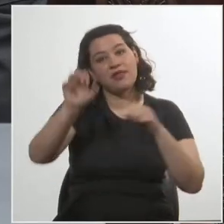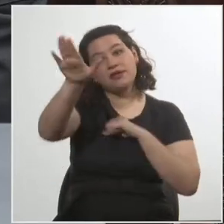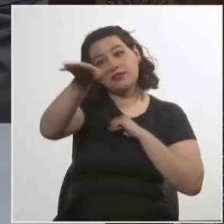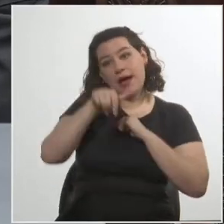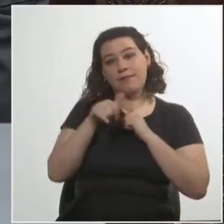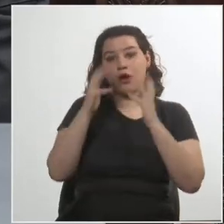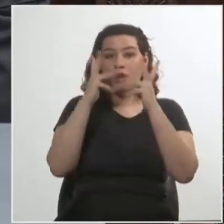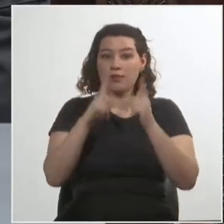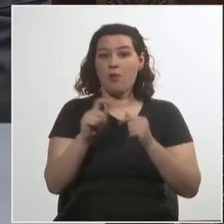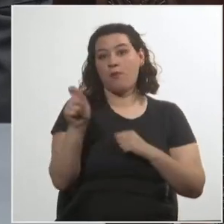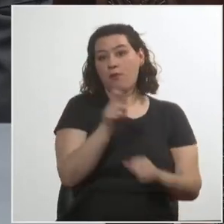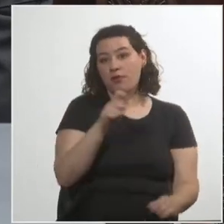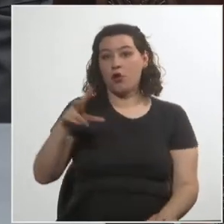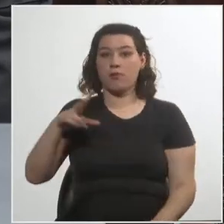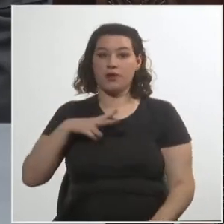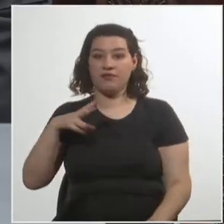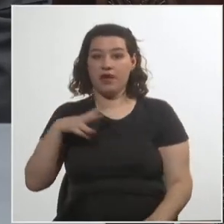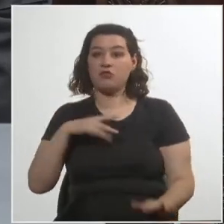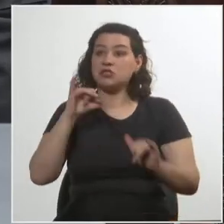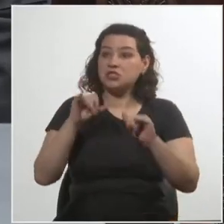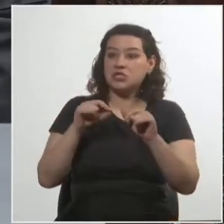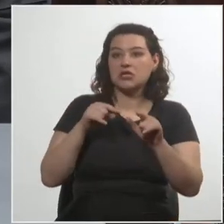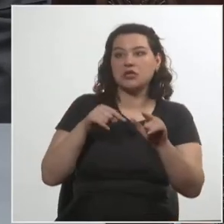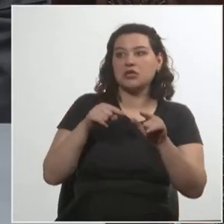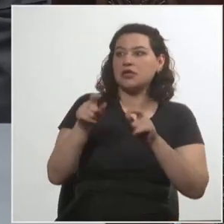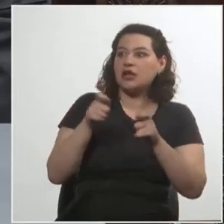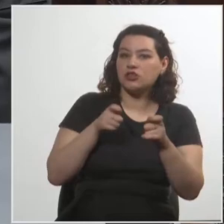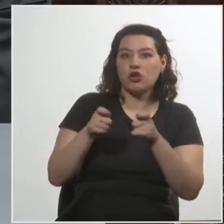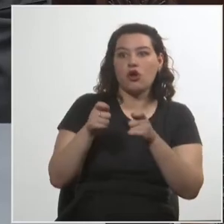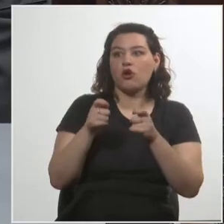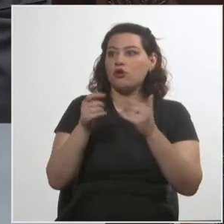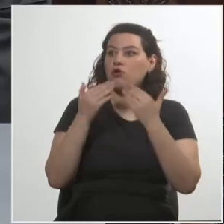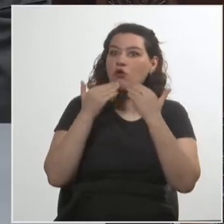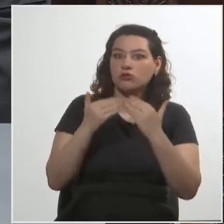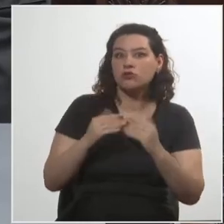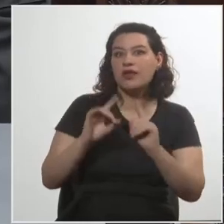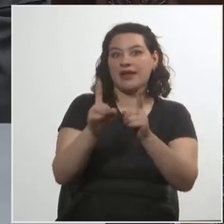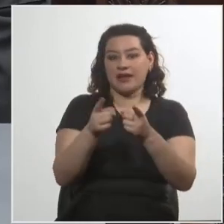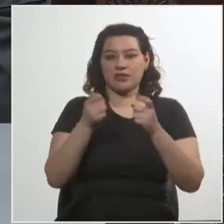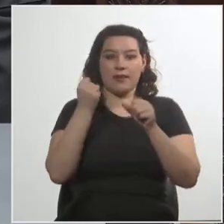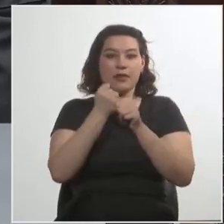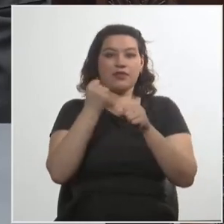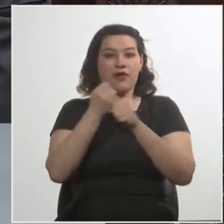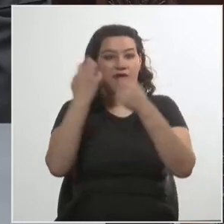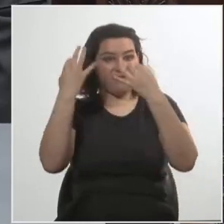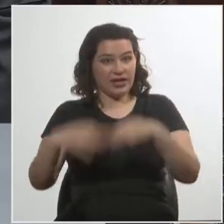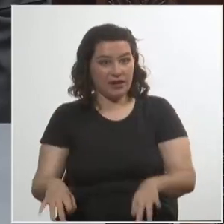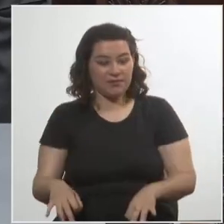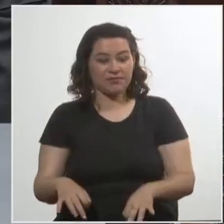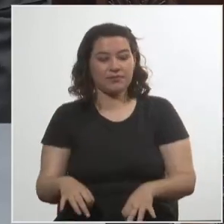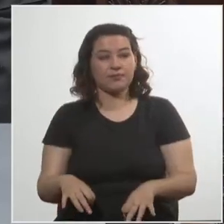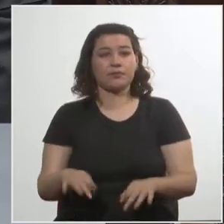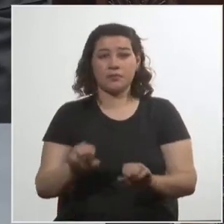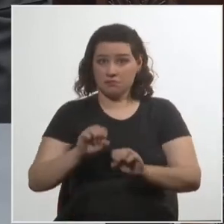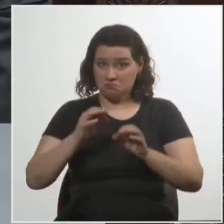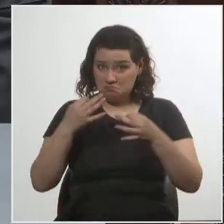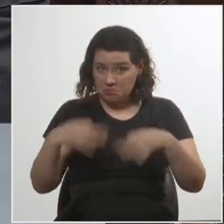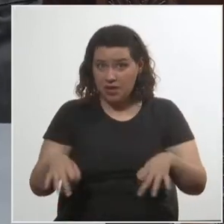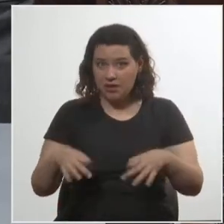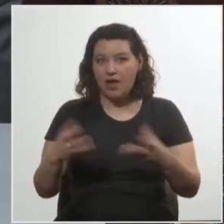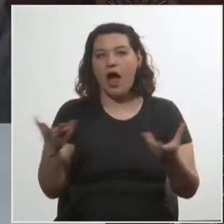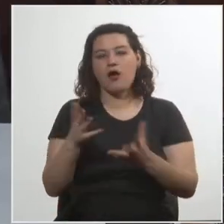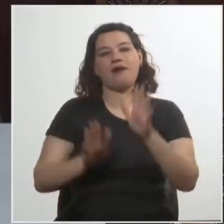organismos públicos y privados las gestiones y consultas que sean necesarias para logros de sus cometidos Está correcto